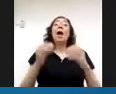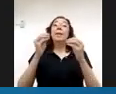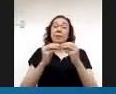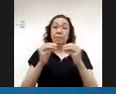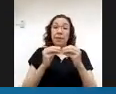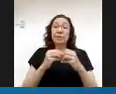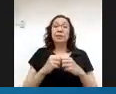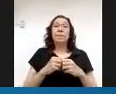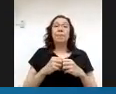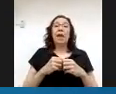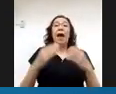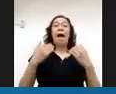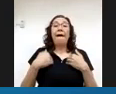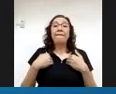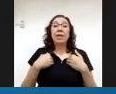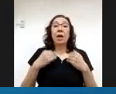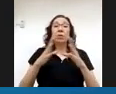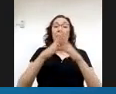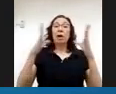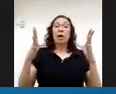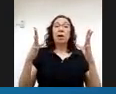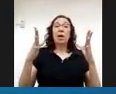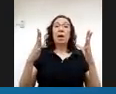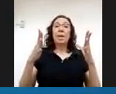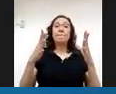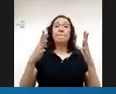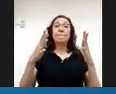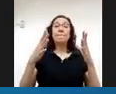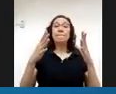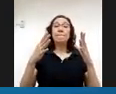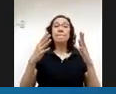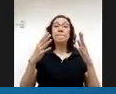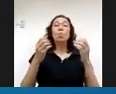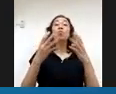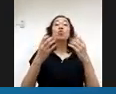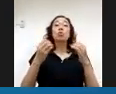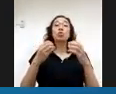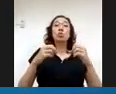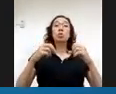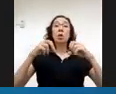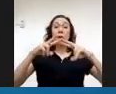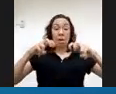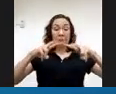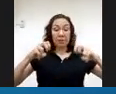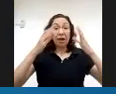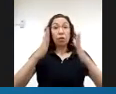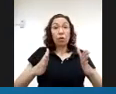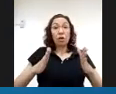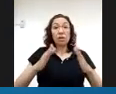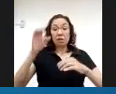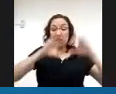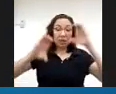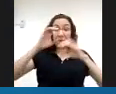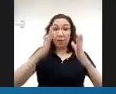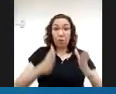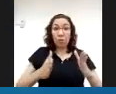Además, había una gran cantidad de investigadores estableciendo los protocolos que